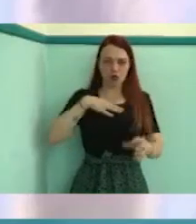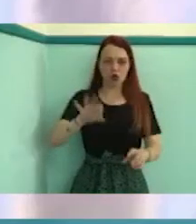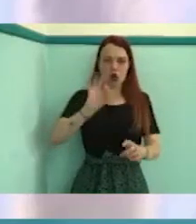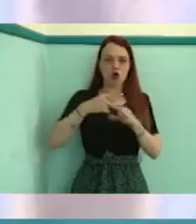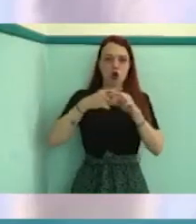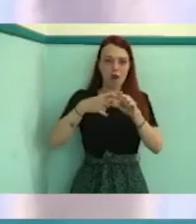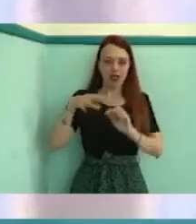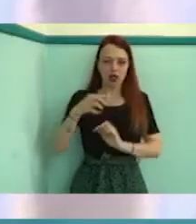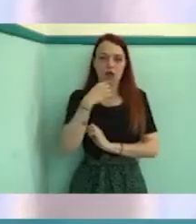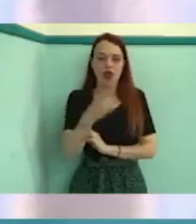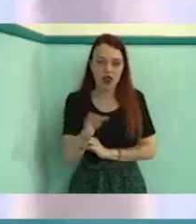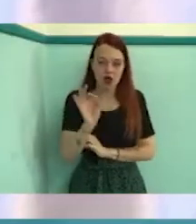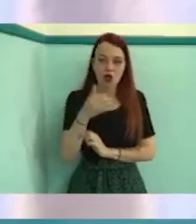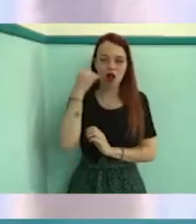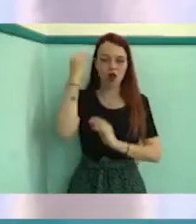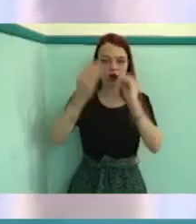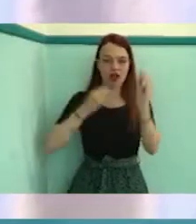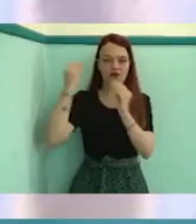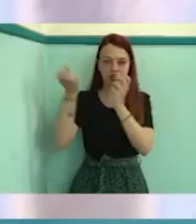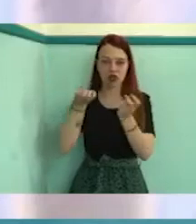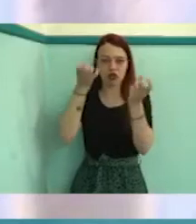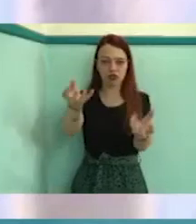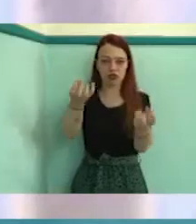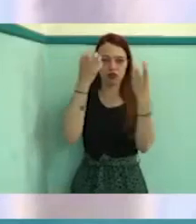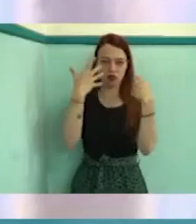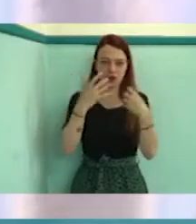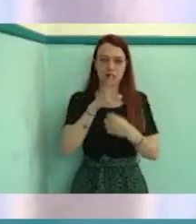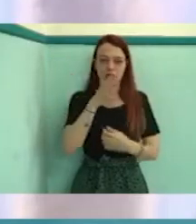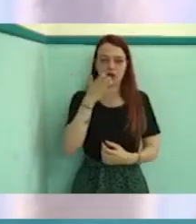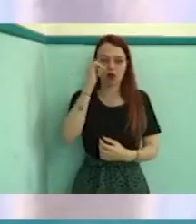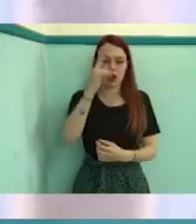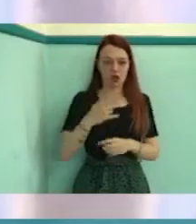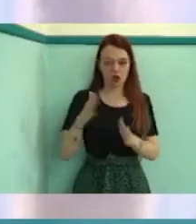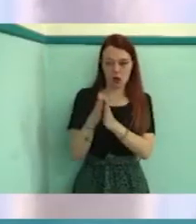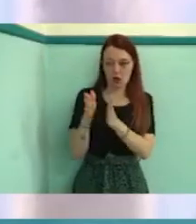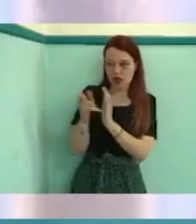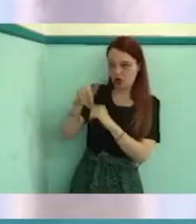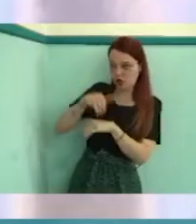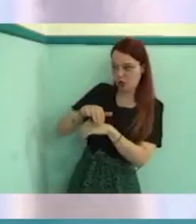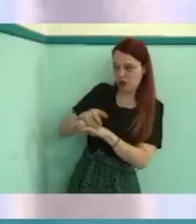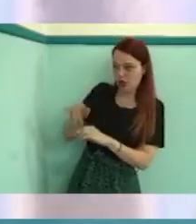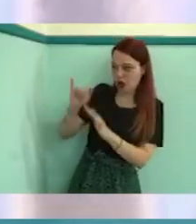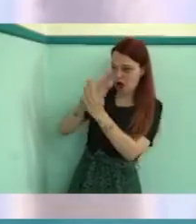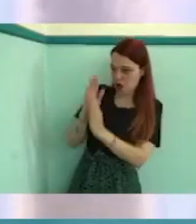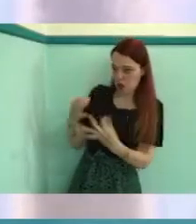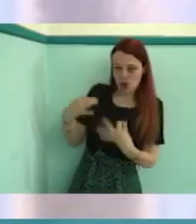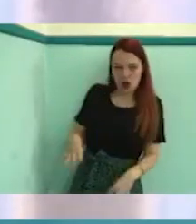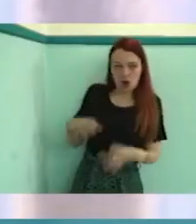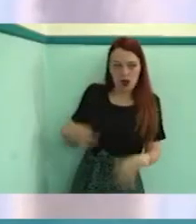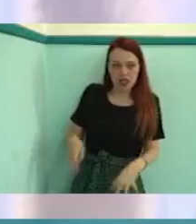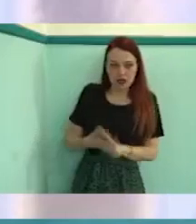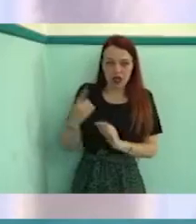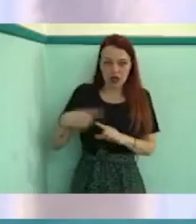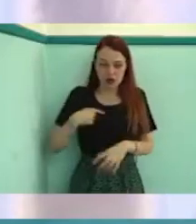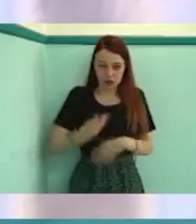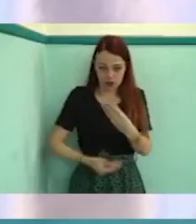decir o de o de o de compartir reflexiones no que que le rondan yo tengo colegas que que tienen cuerpos super normativos y que gracias a lo mejor a lo que yo